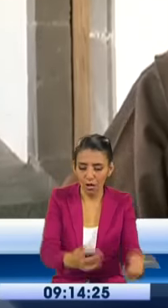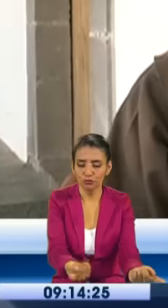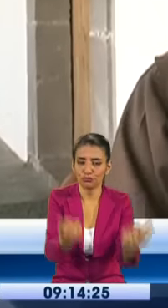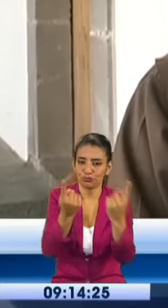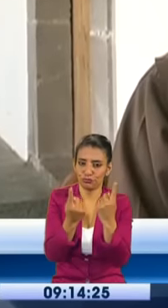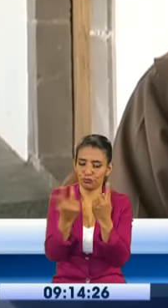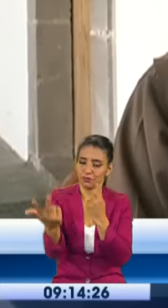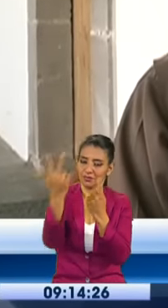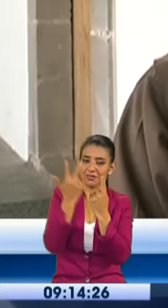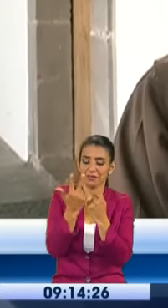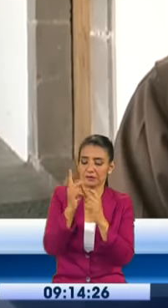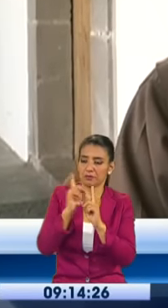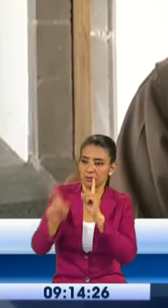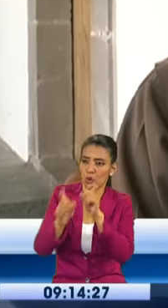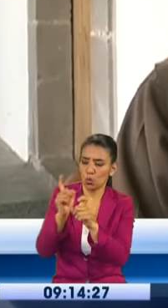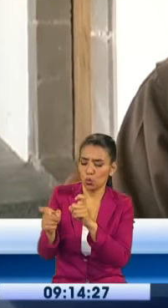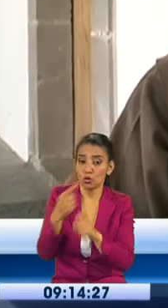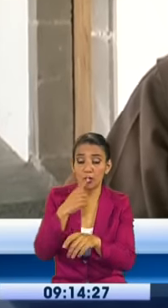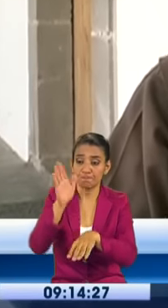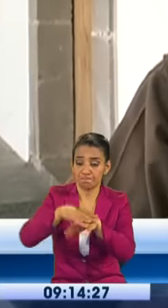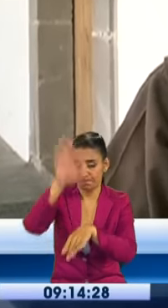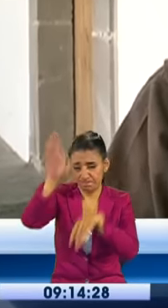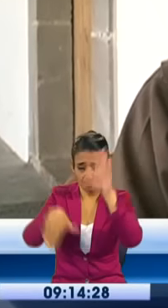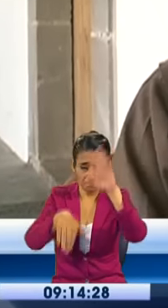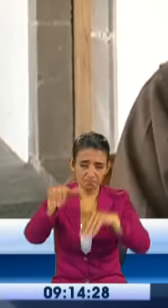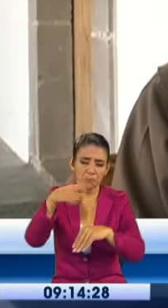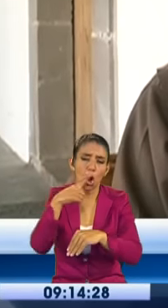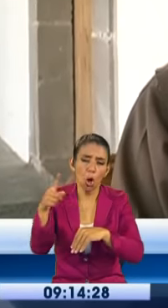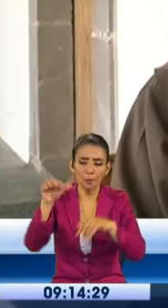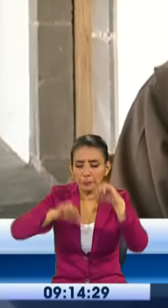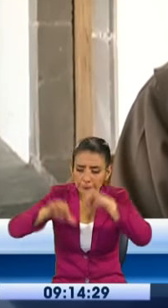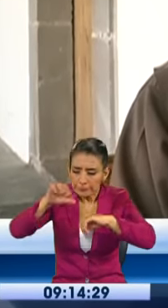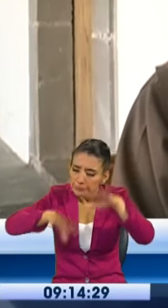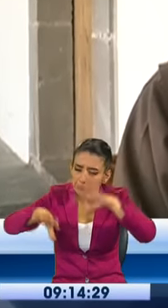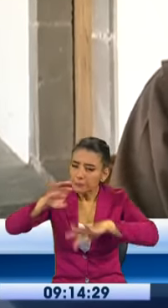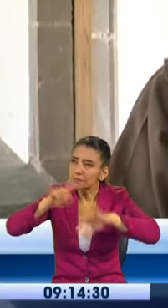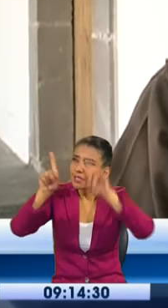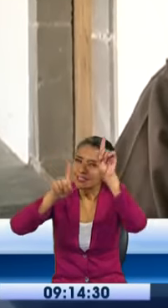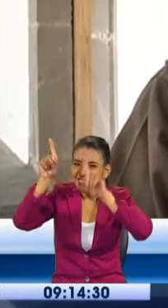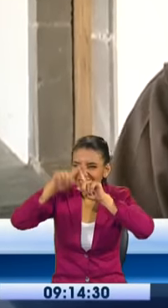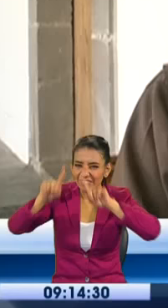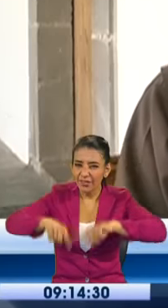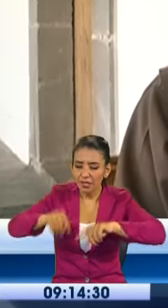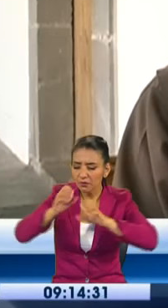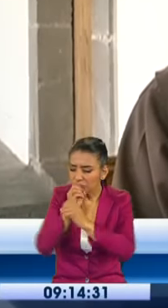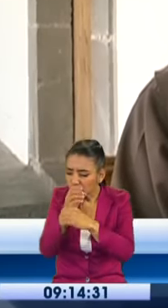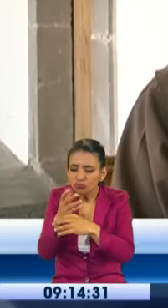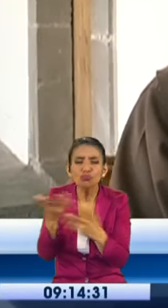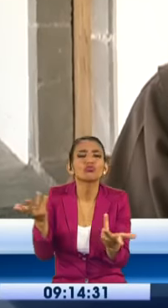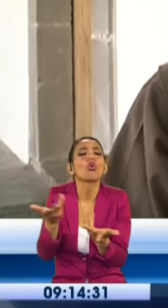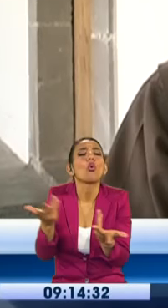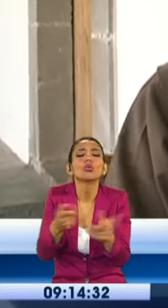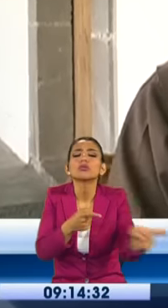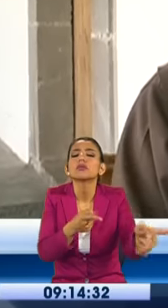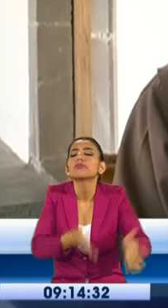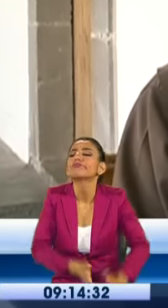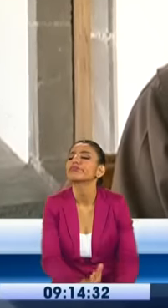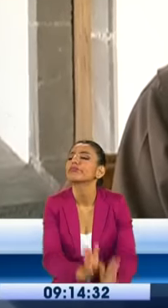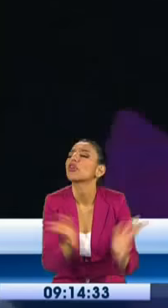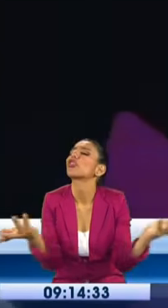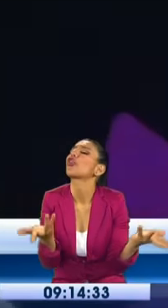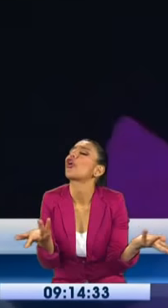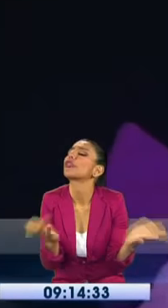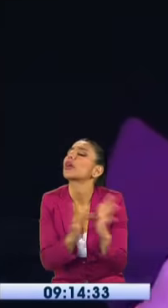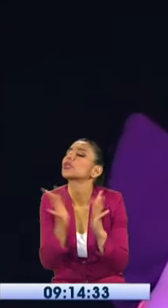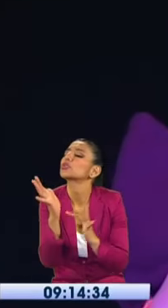sus entendidos en las ciencias, como especie de adivinos, a que le precisaran concretamente dónde nace este niño,